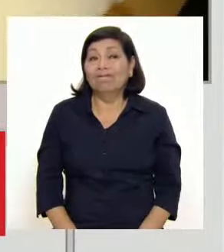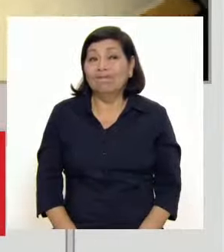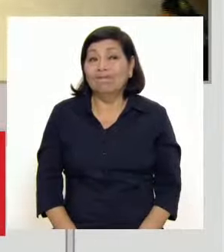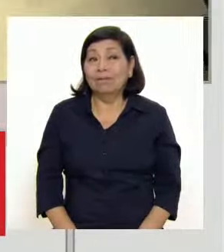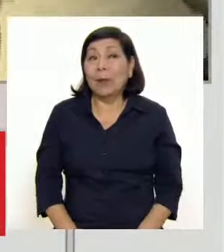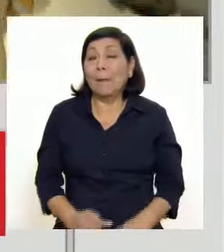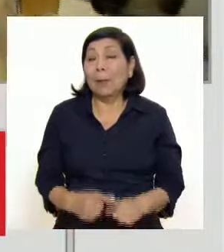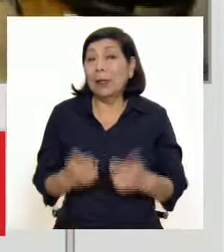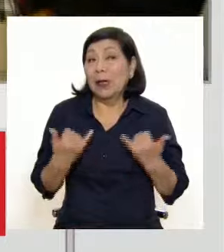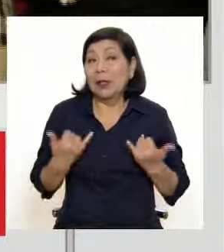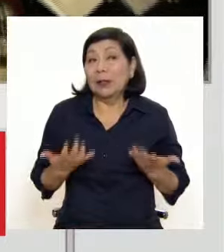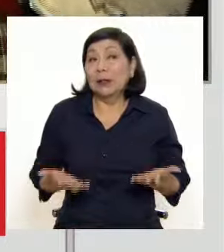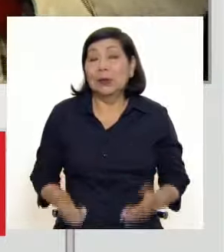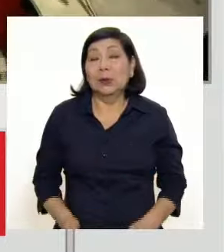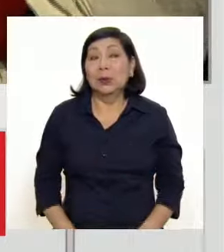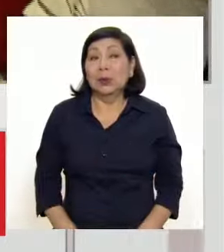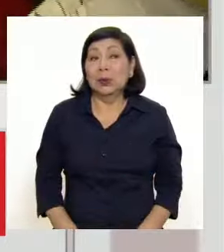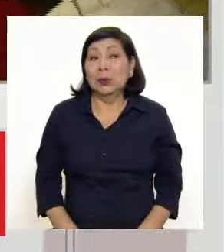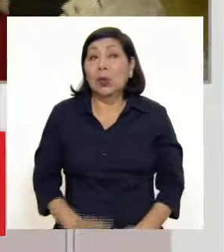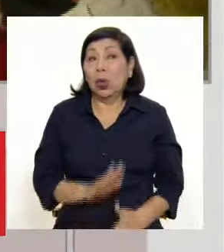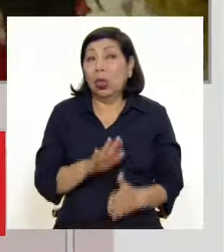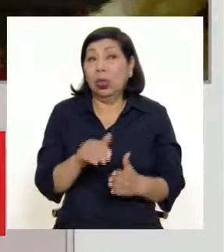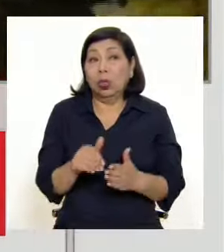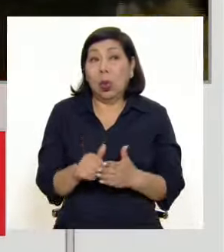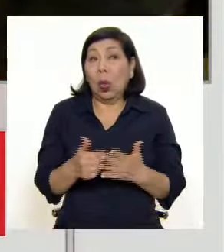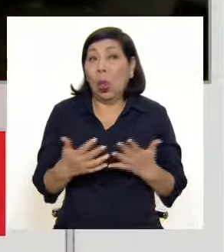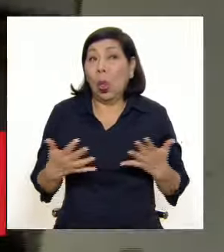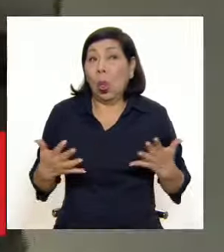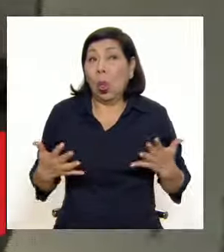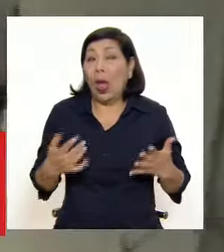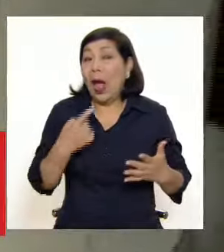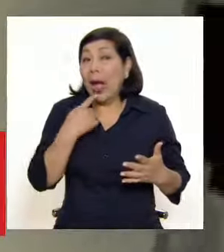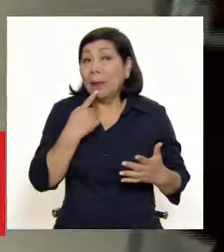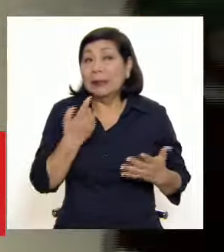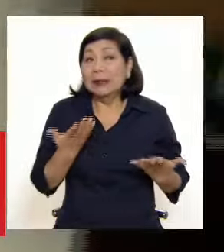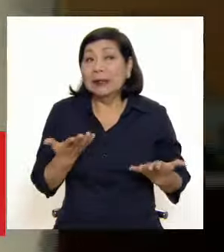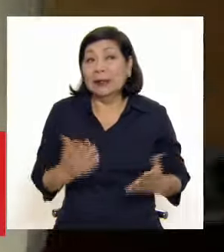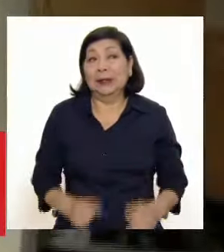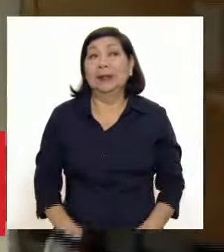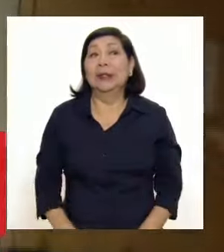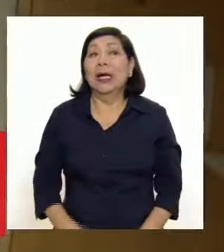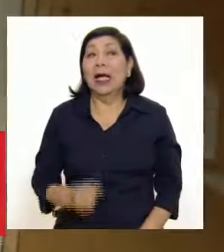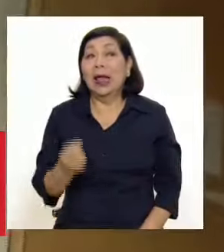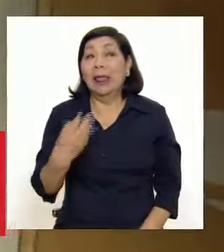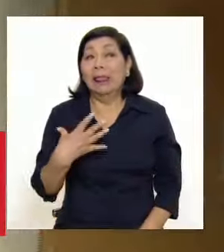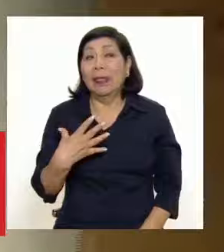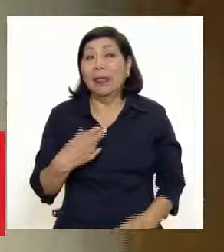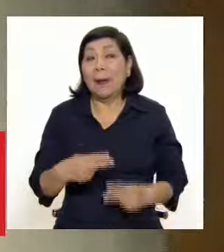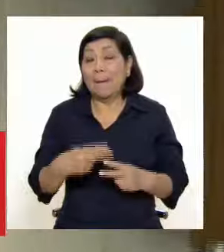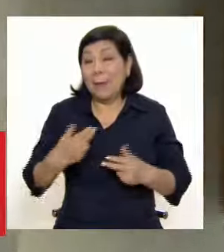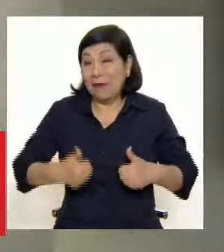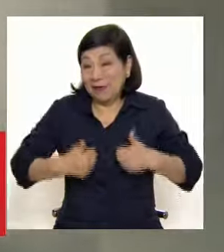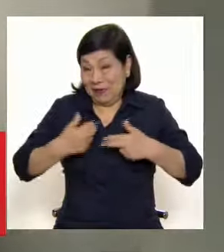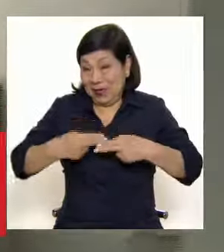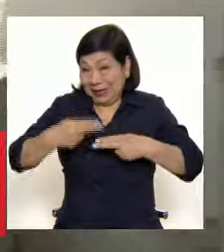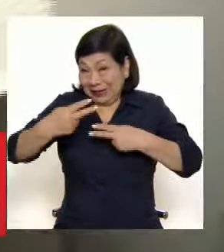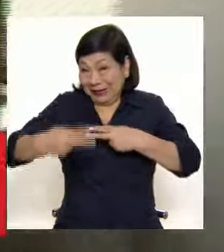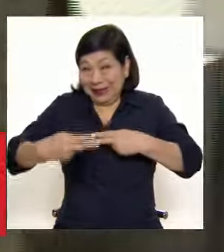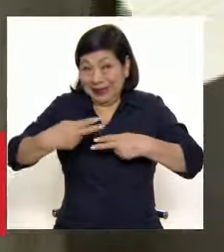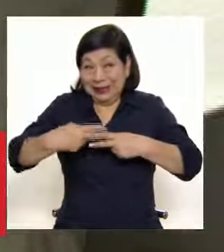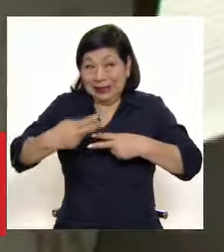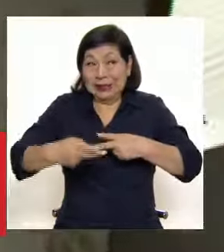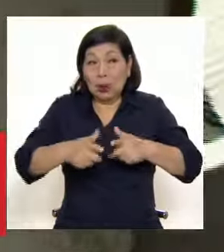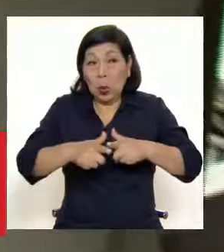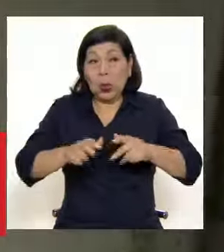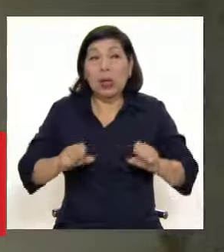Bueno, por ahora no hay ningún aviso. Lo que han señalado los vecinos que viven por